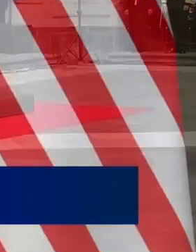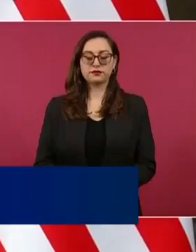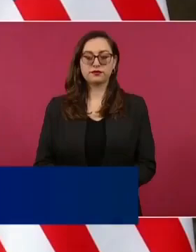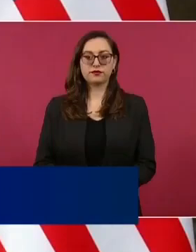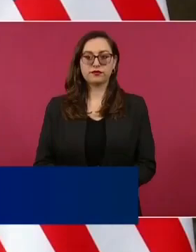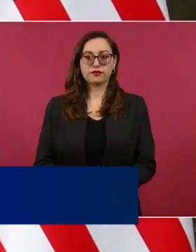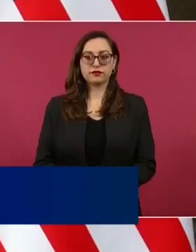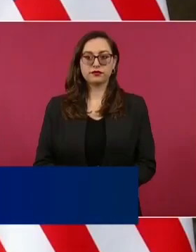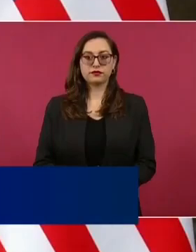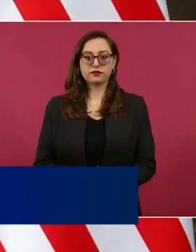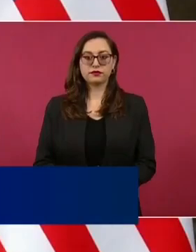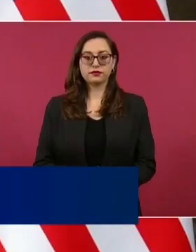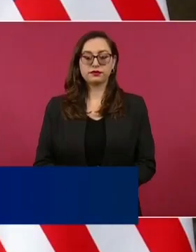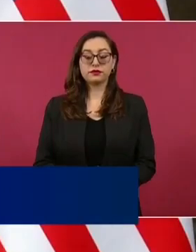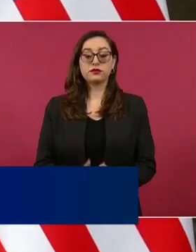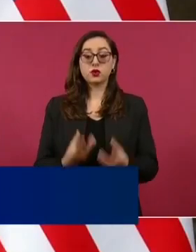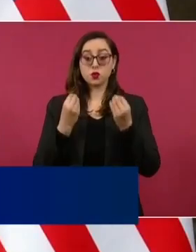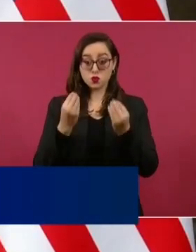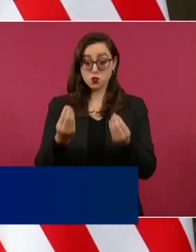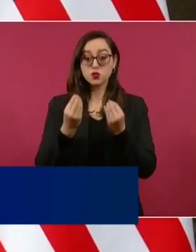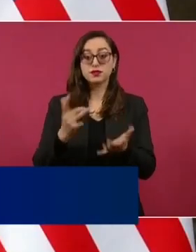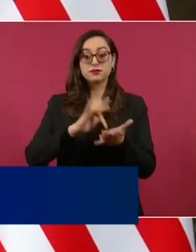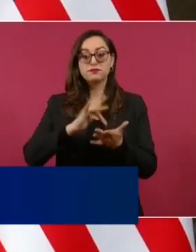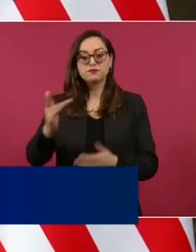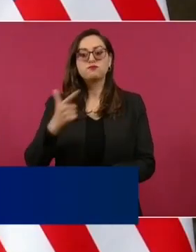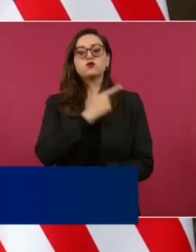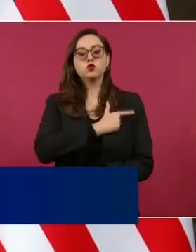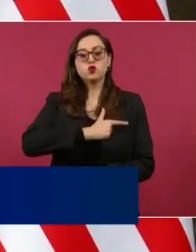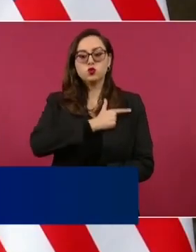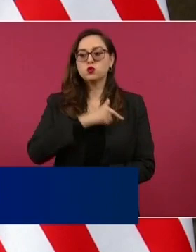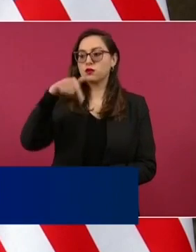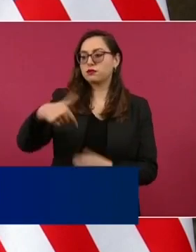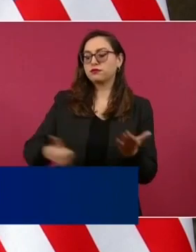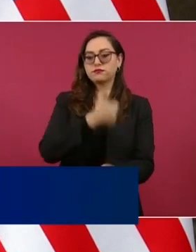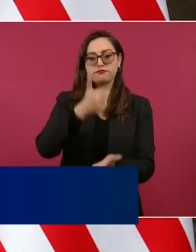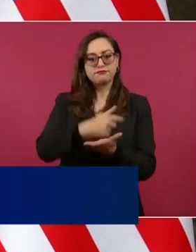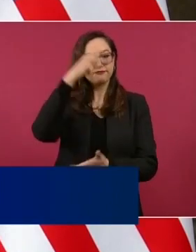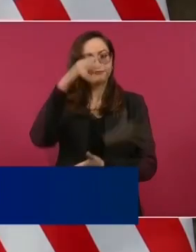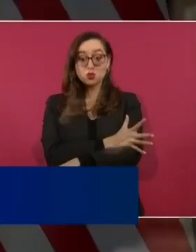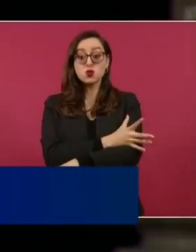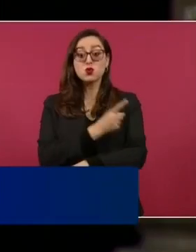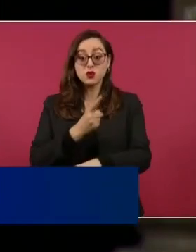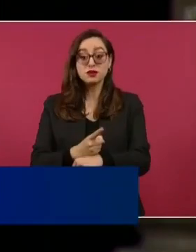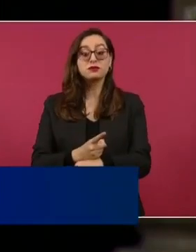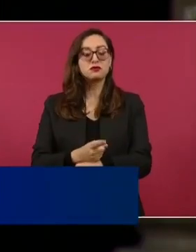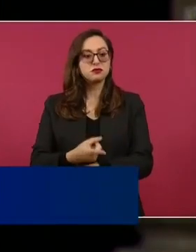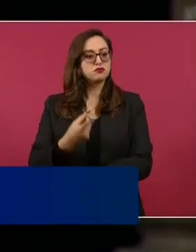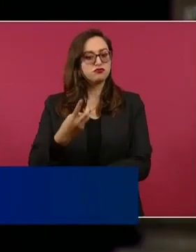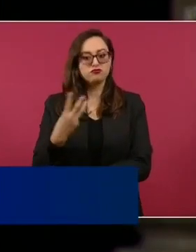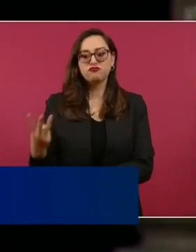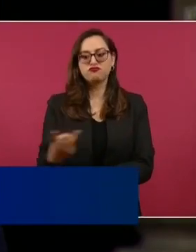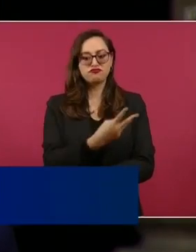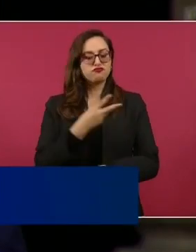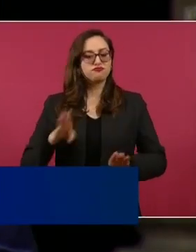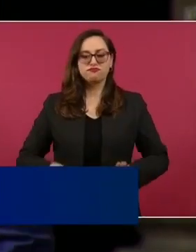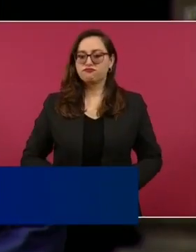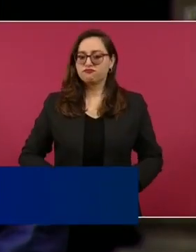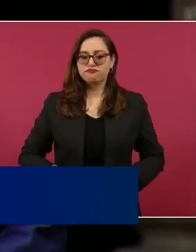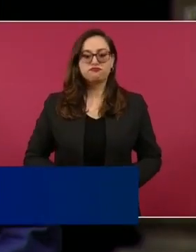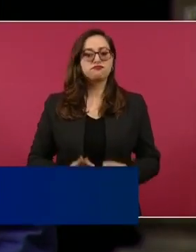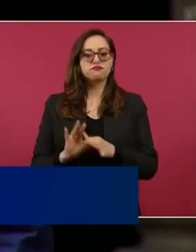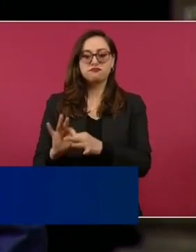En conferencia de prensa conjunta en Palacio Nacional, el presidente López Obrador informó que se acordó fortalecer las